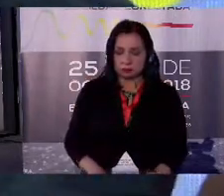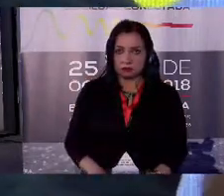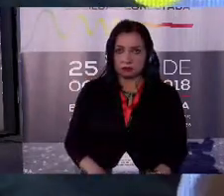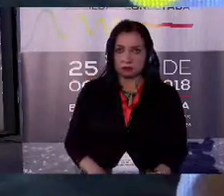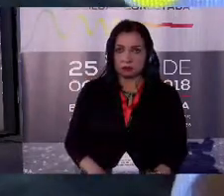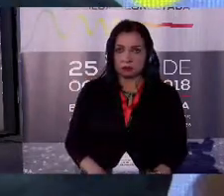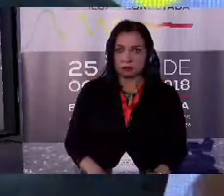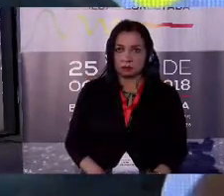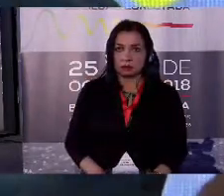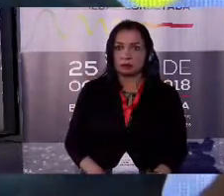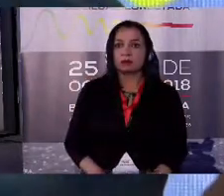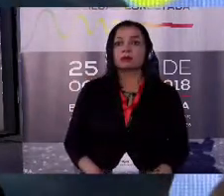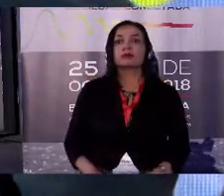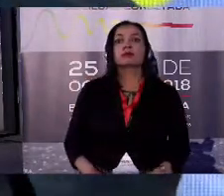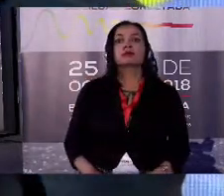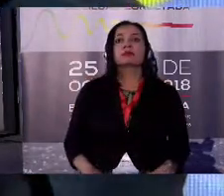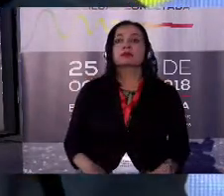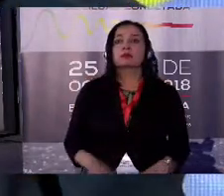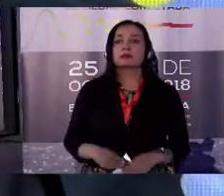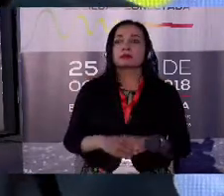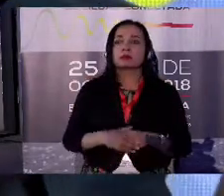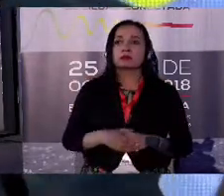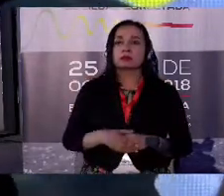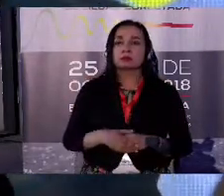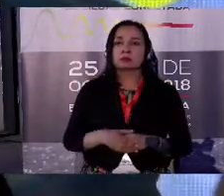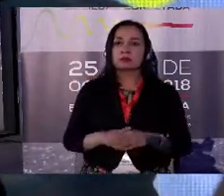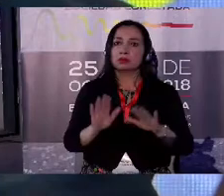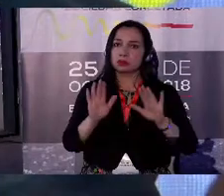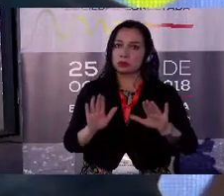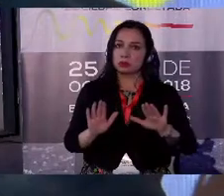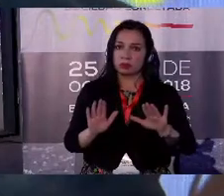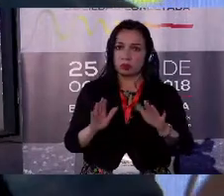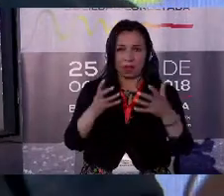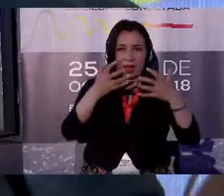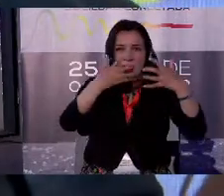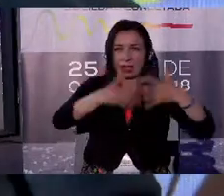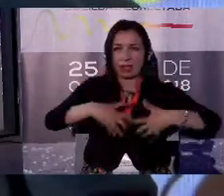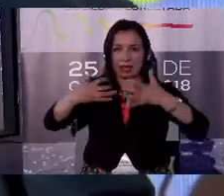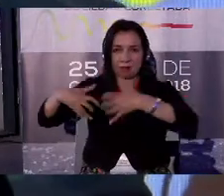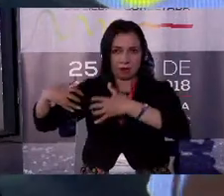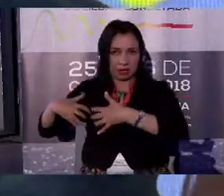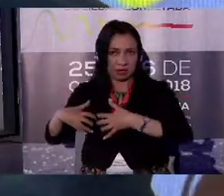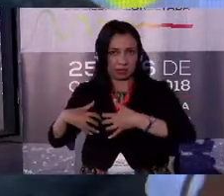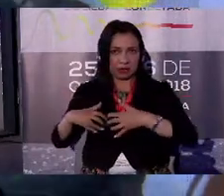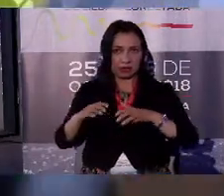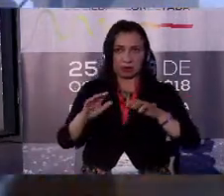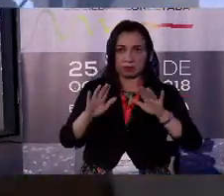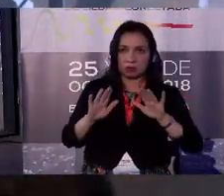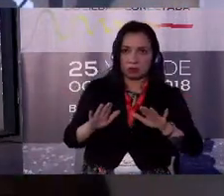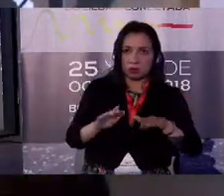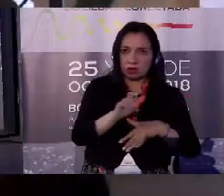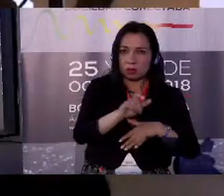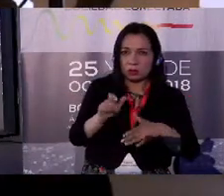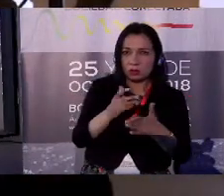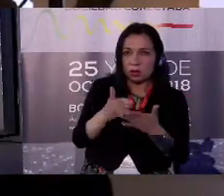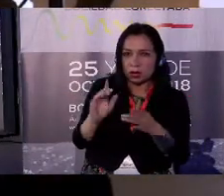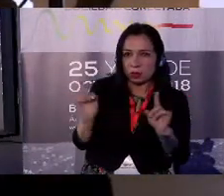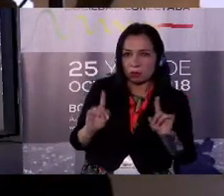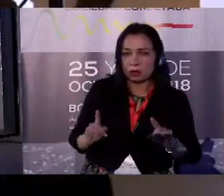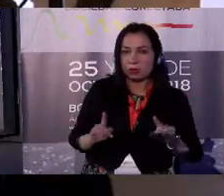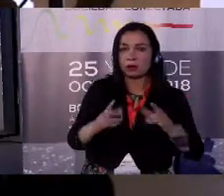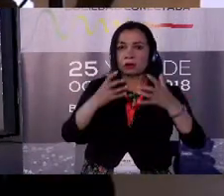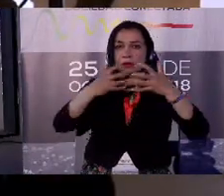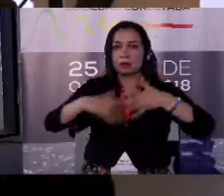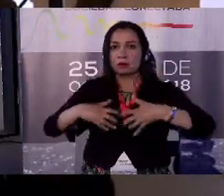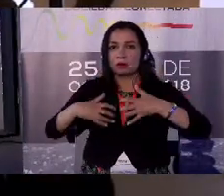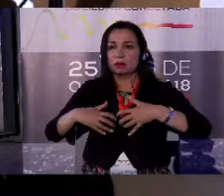Excuse me, change in Spanish. Sebastian, you said that one of the main applications would be empresarial y no tanto a nivel del consumidor. Cuando hablamos de